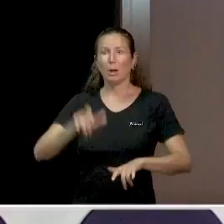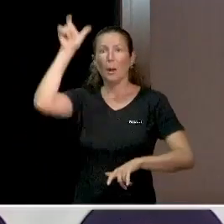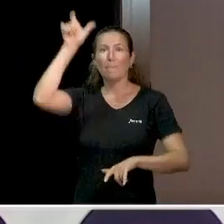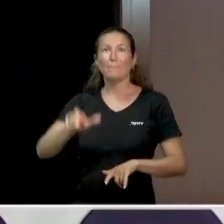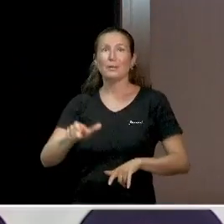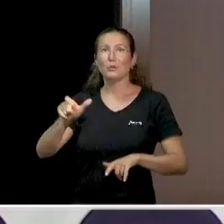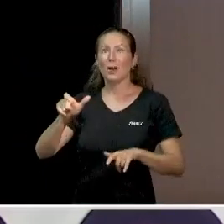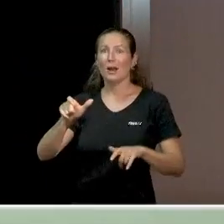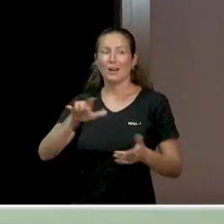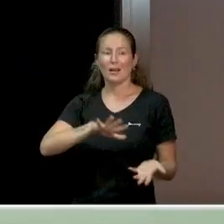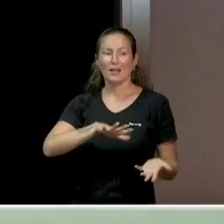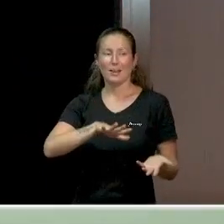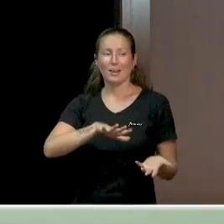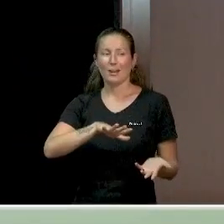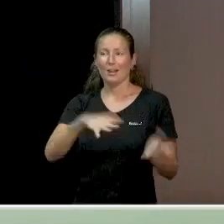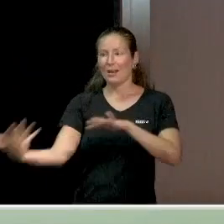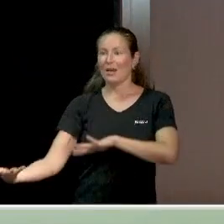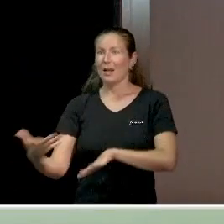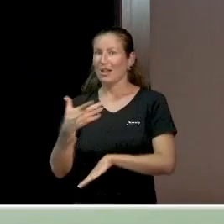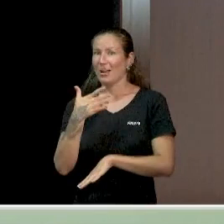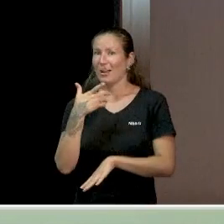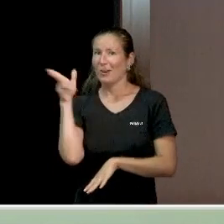¡Ay, Dios mío! Disculpe.